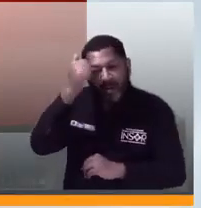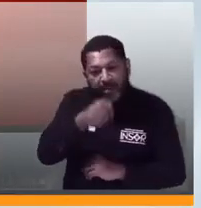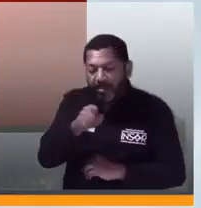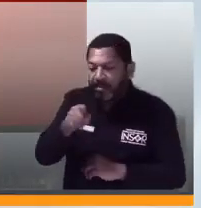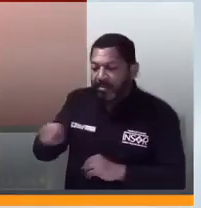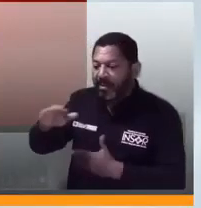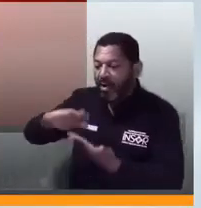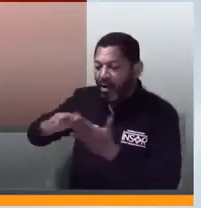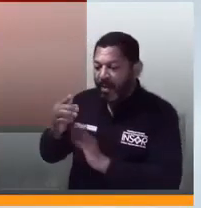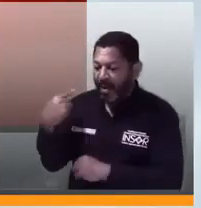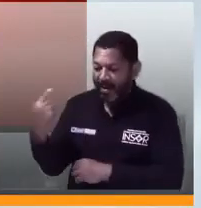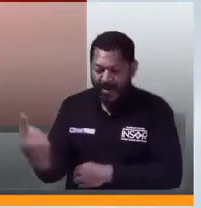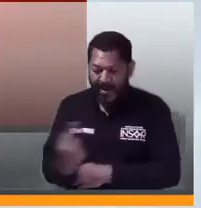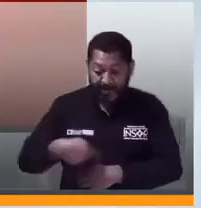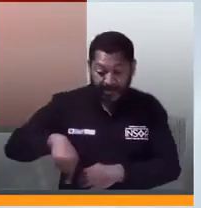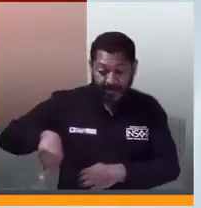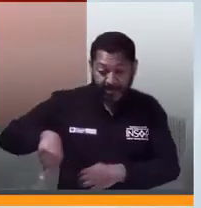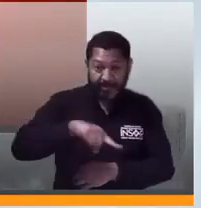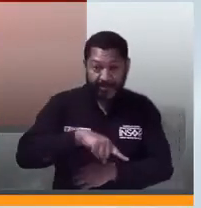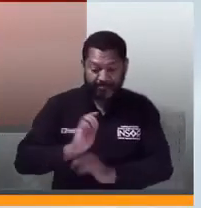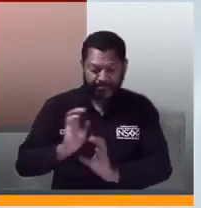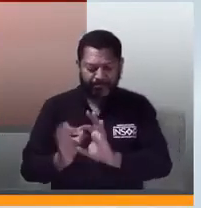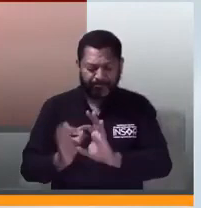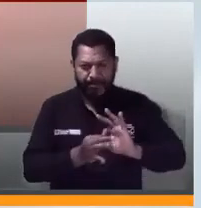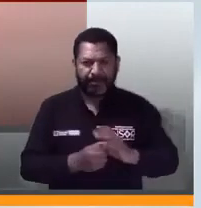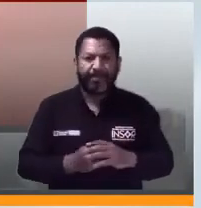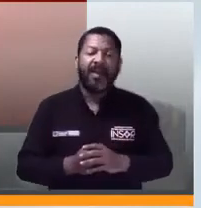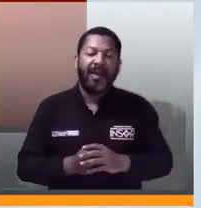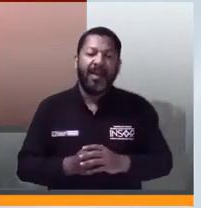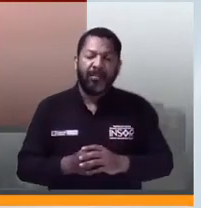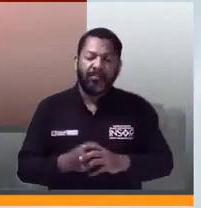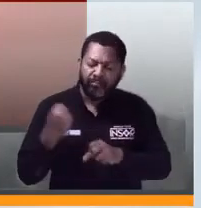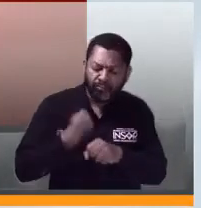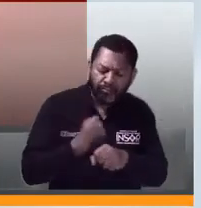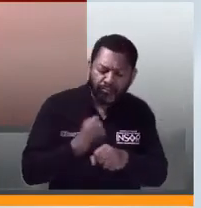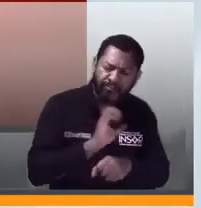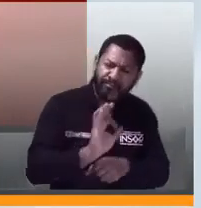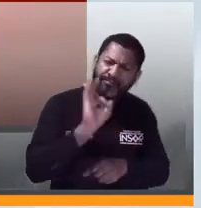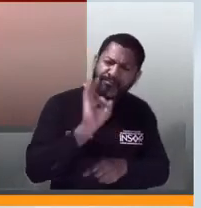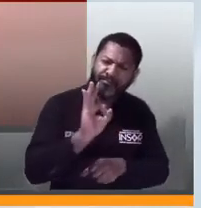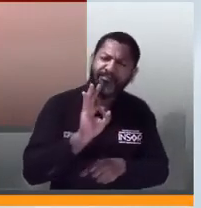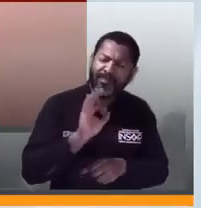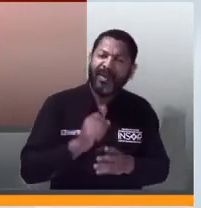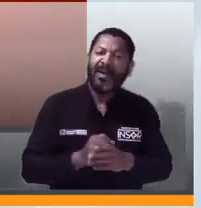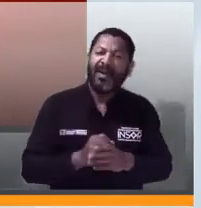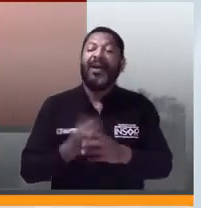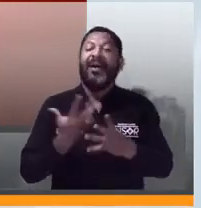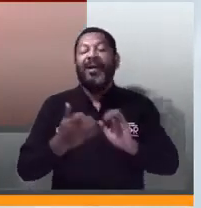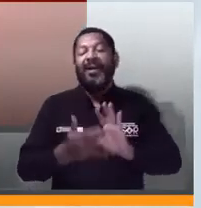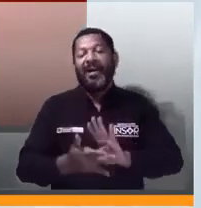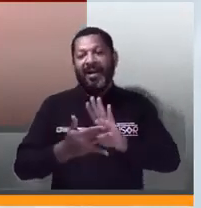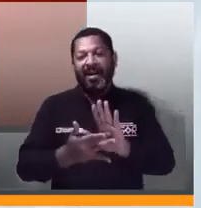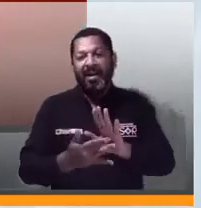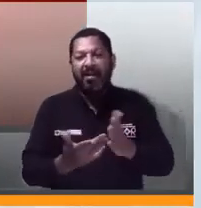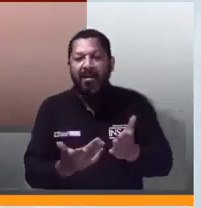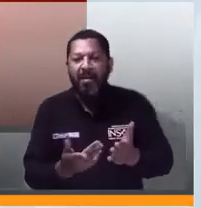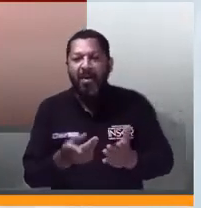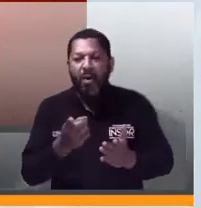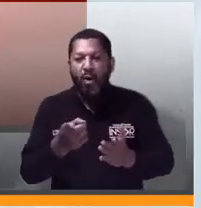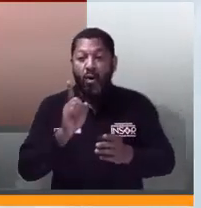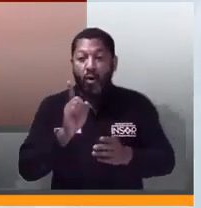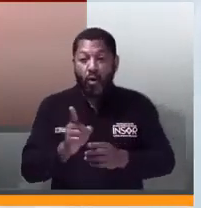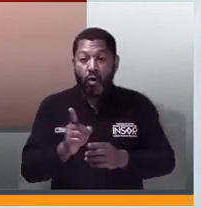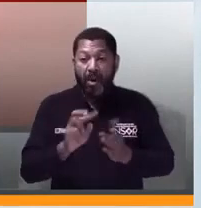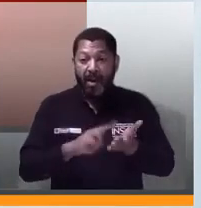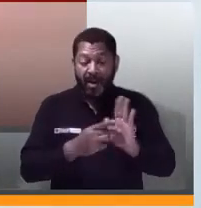profesores y como la comunidad. Nosotros, como buena práctica, queremos empezar este panel haciendo un ejercicio